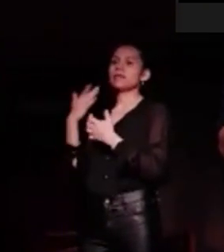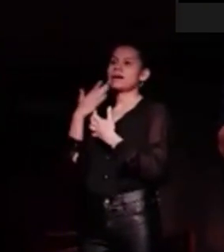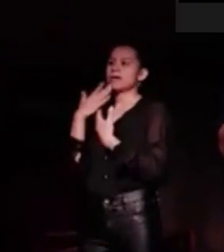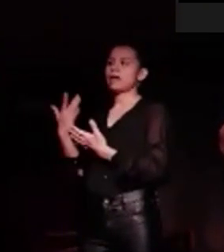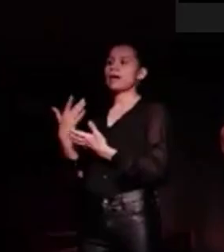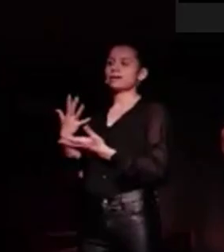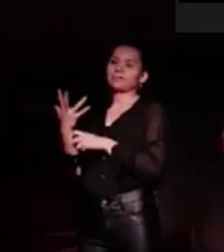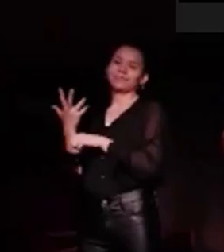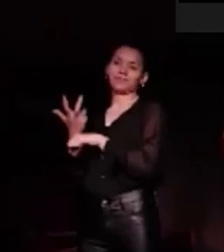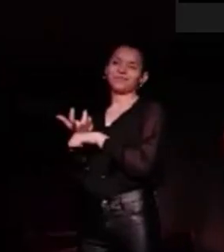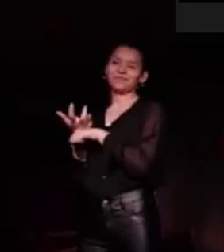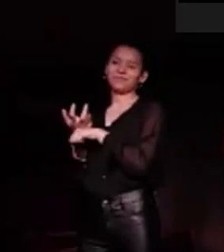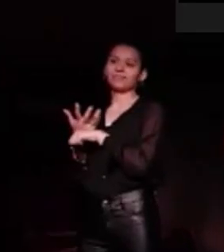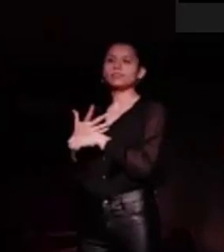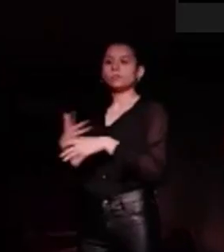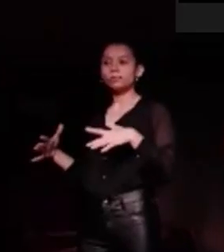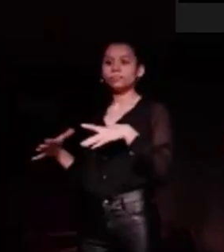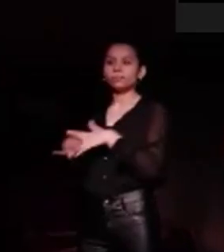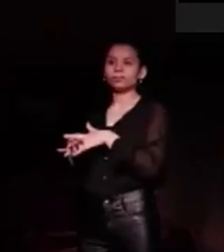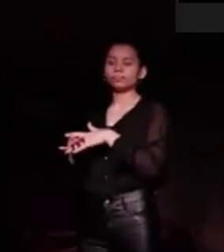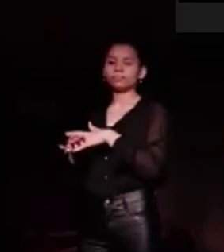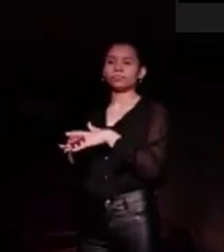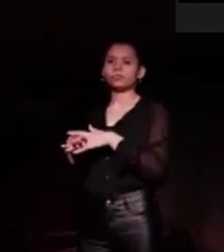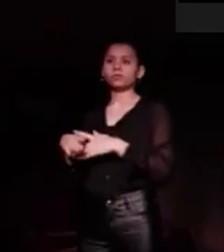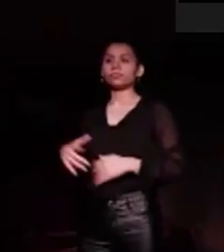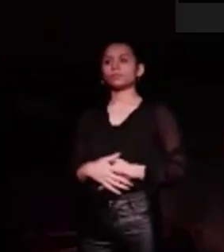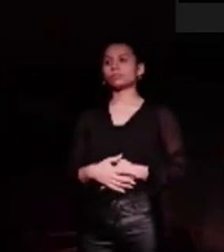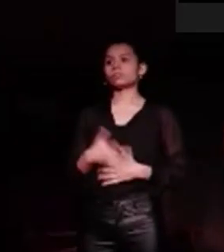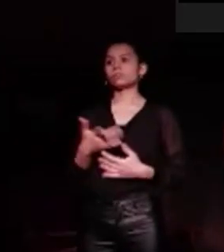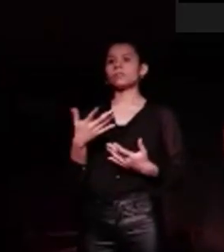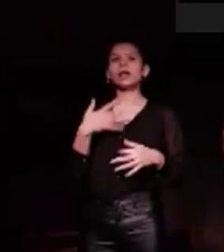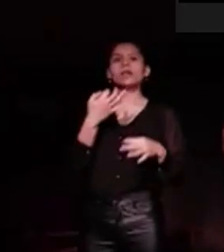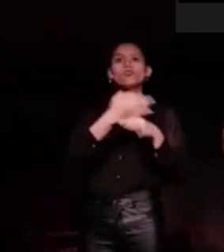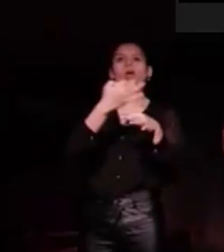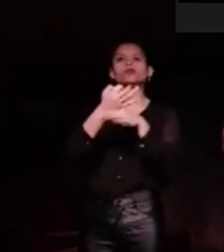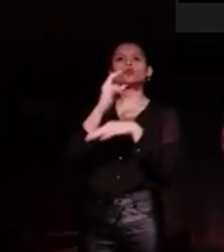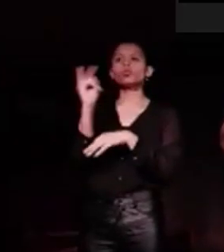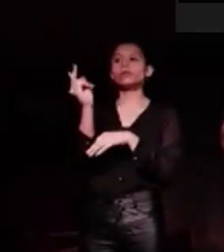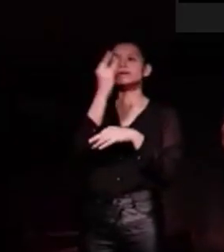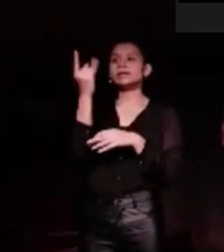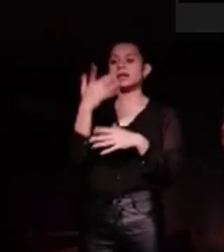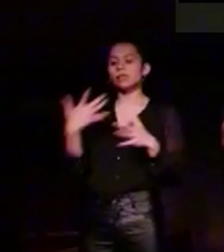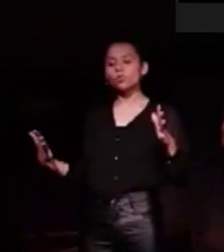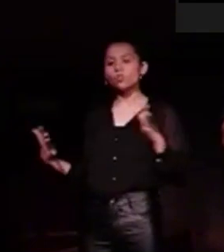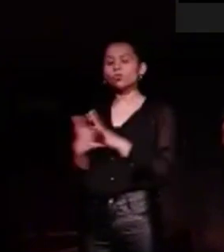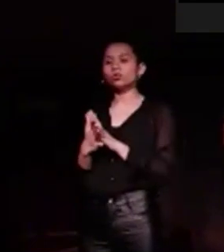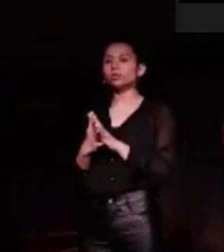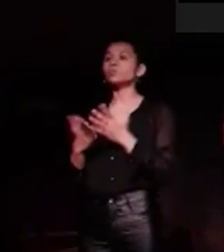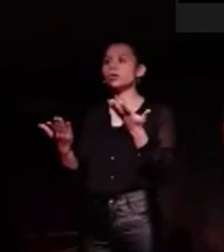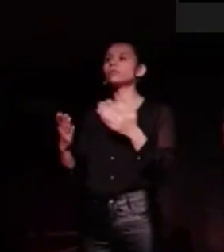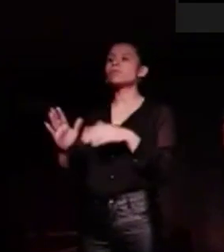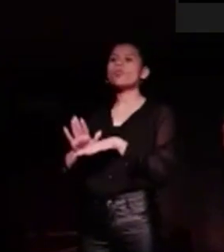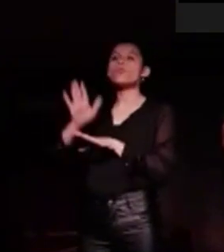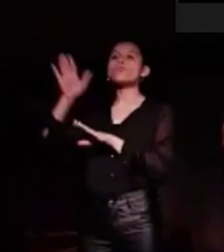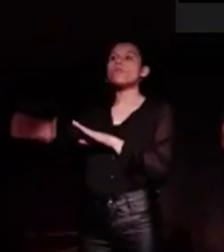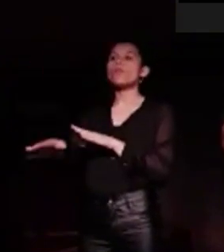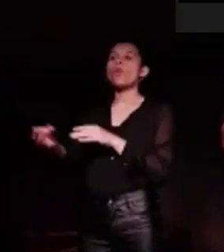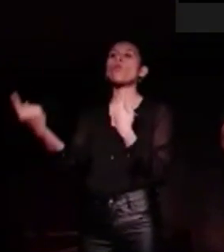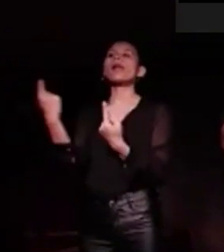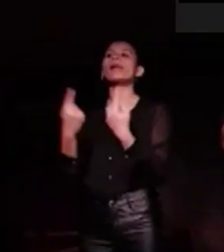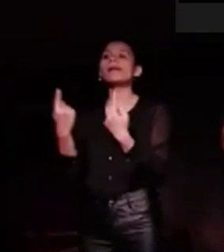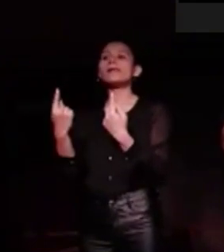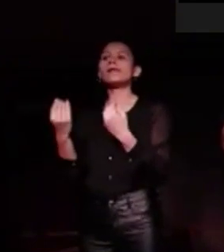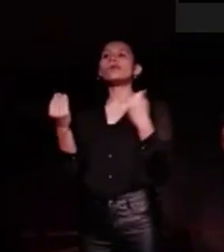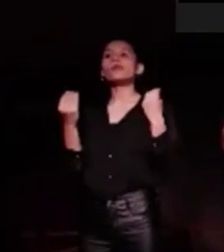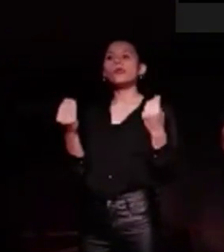comunidad educativa, ver qué podemos y cómo podemos seguir avanzando para que el objetivo final sea que haya más estudiantes